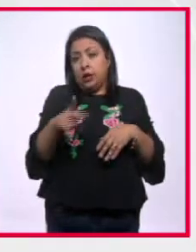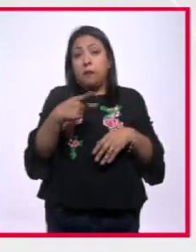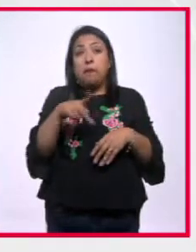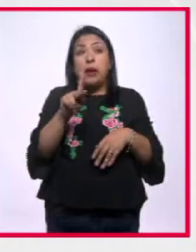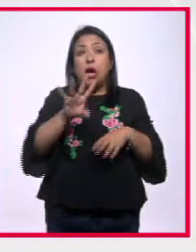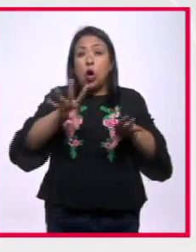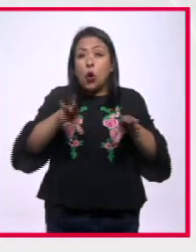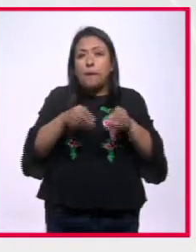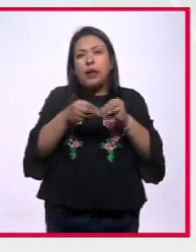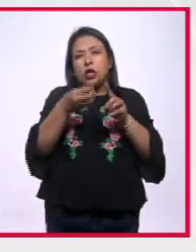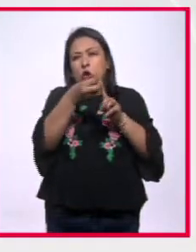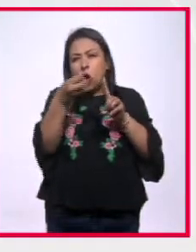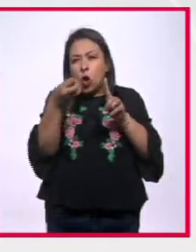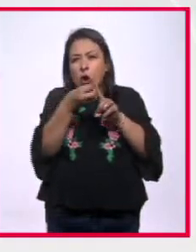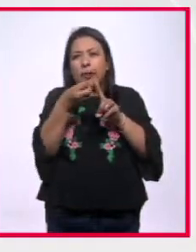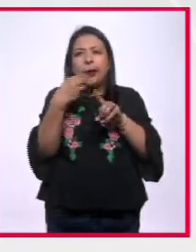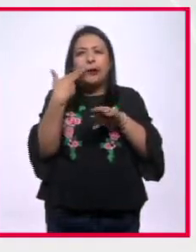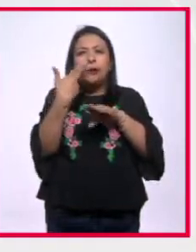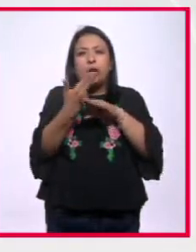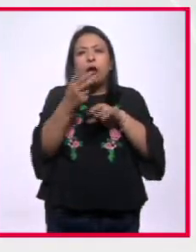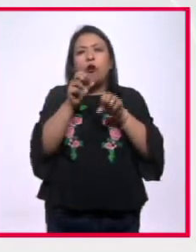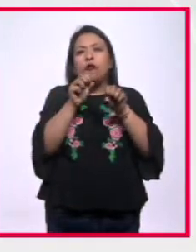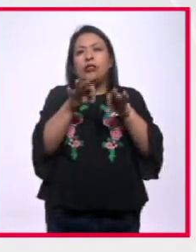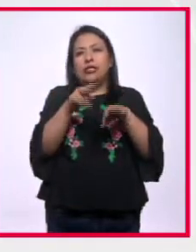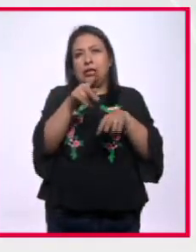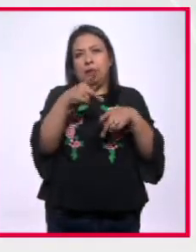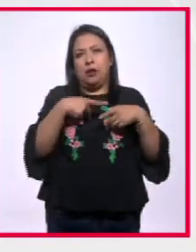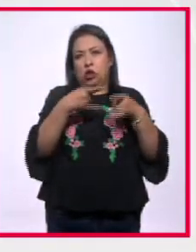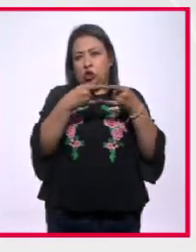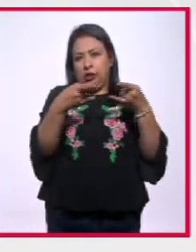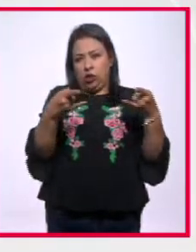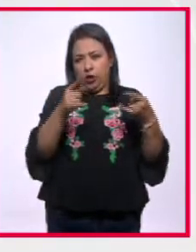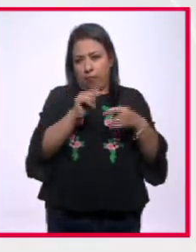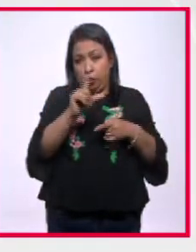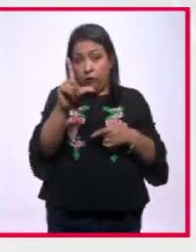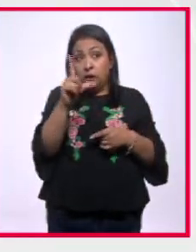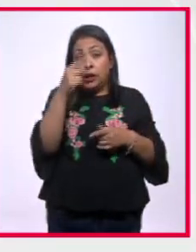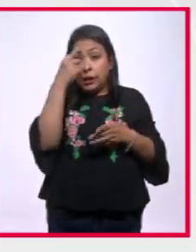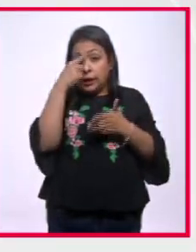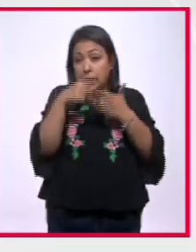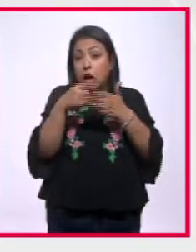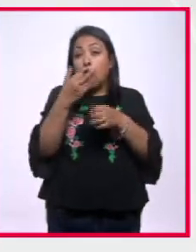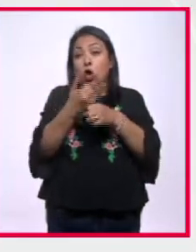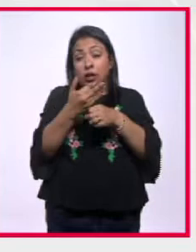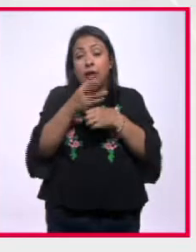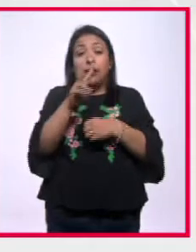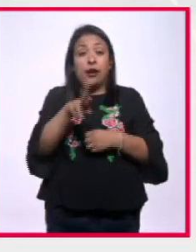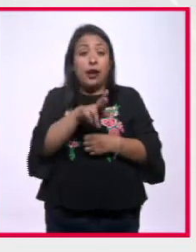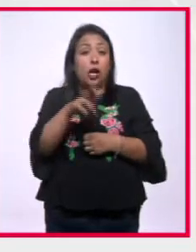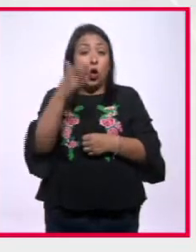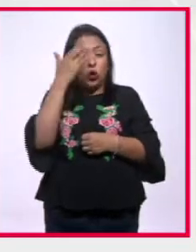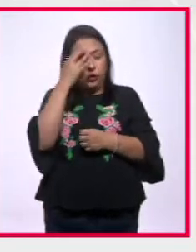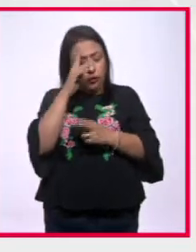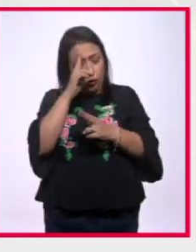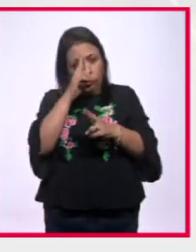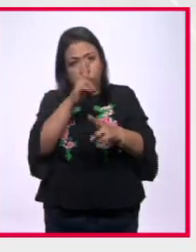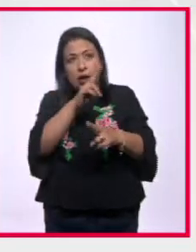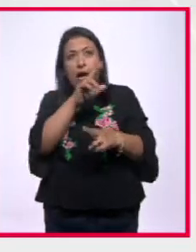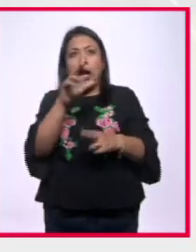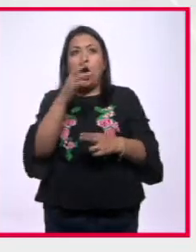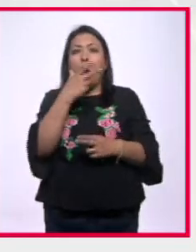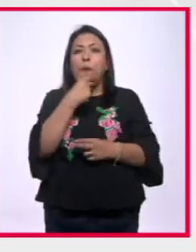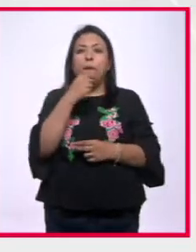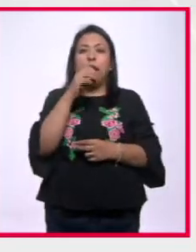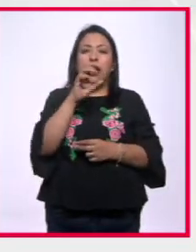toda la organización de la oficina del historiador yo creo que es el momento de hacer un reconocimiento un homenaje a eusebio